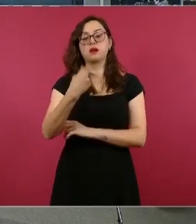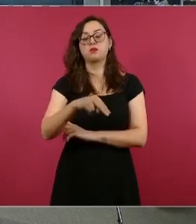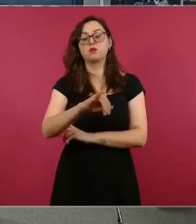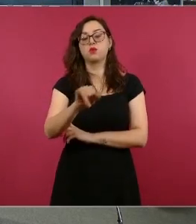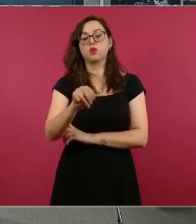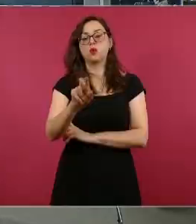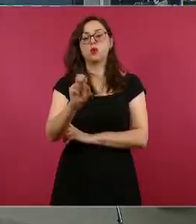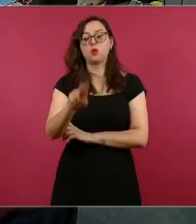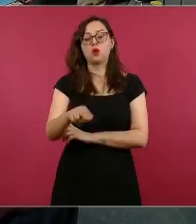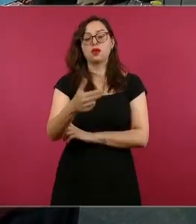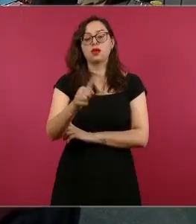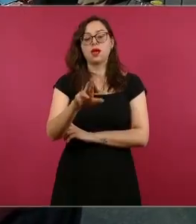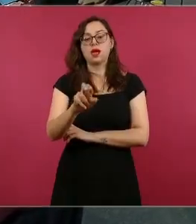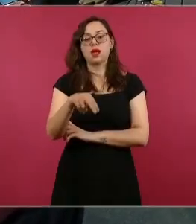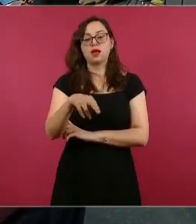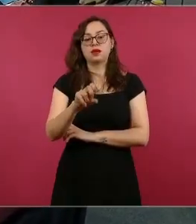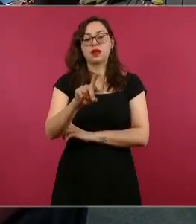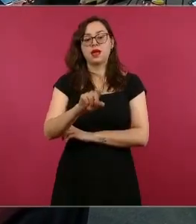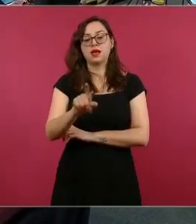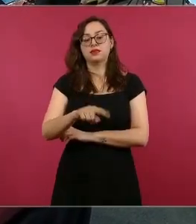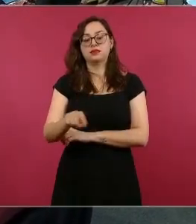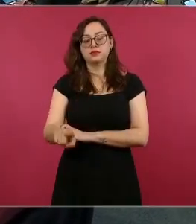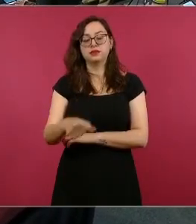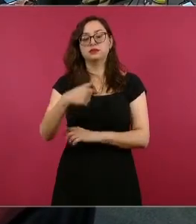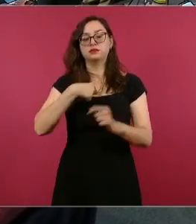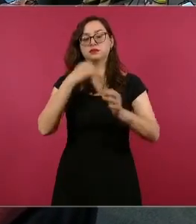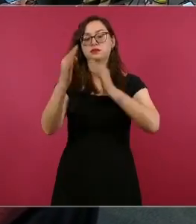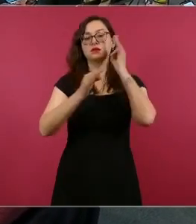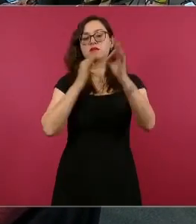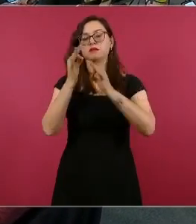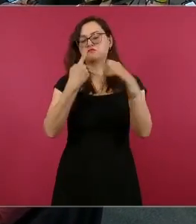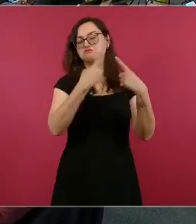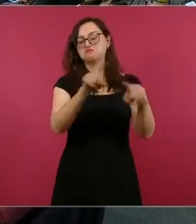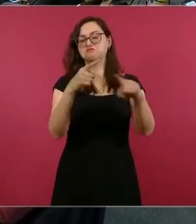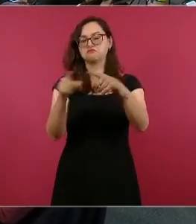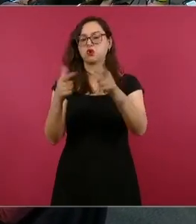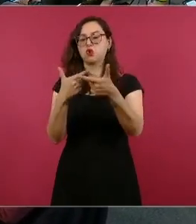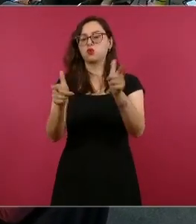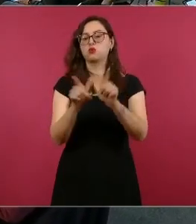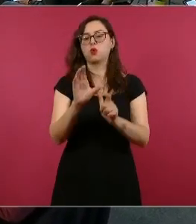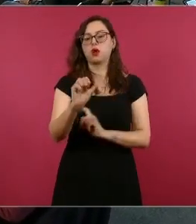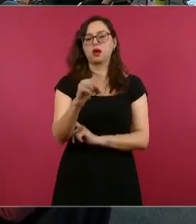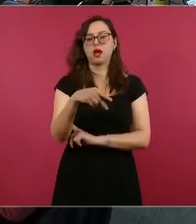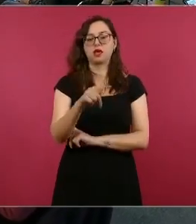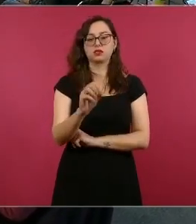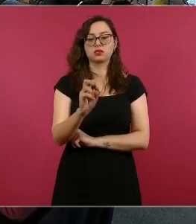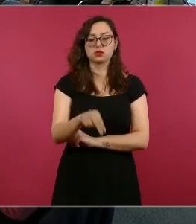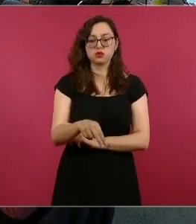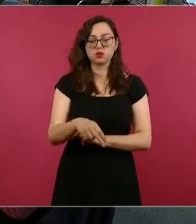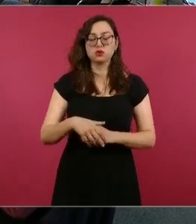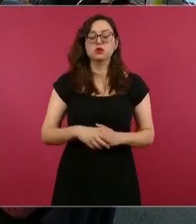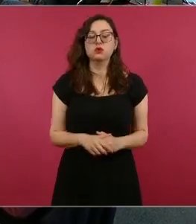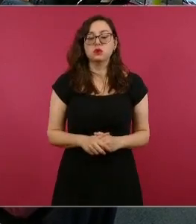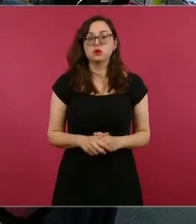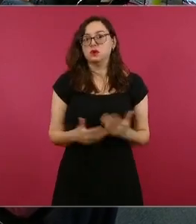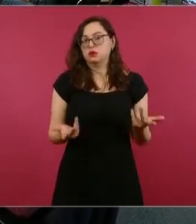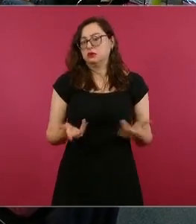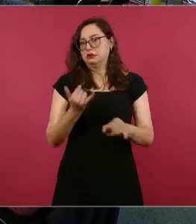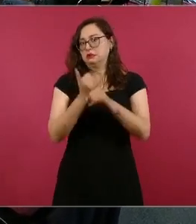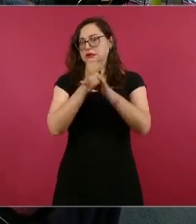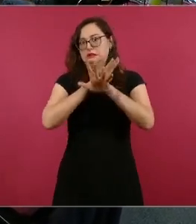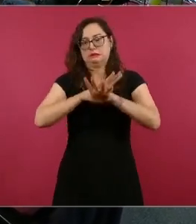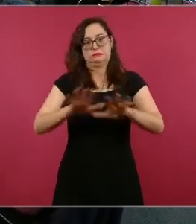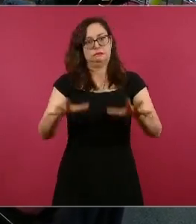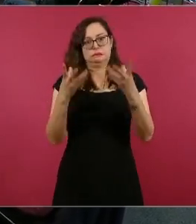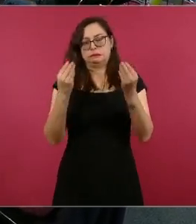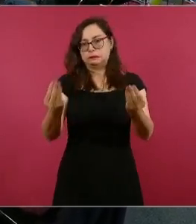de Diario Basta, de Grupo Cantón, Tabasco Hoy, Campeche Hoy y Quintana Roo Hoy. Bueno, ahorita que de esta amplia información que nos